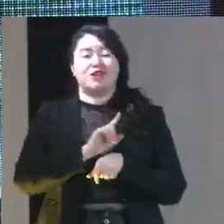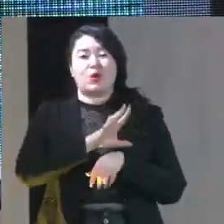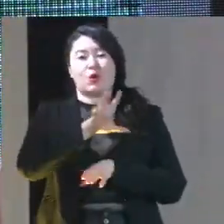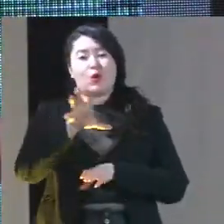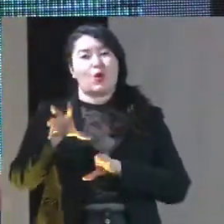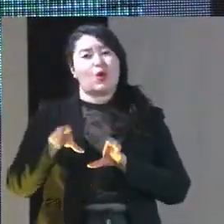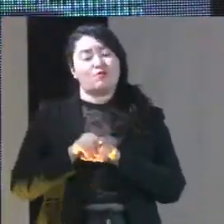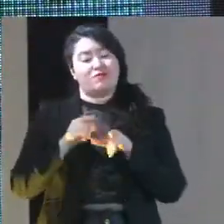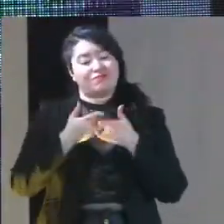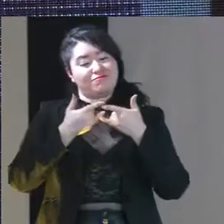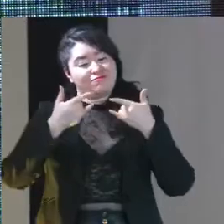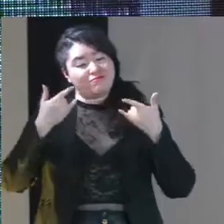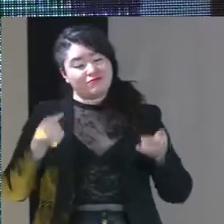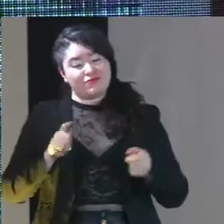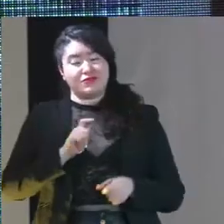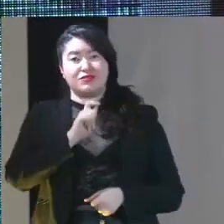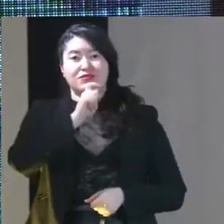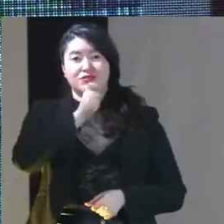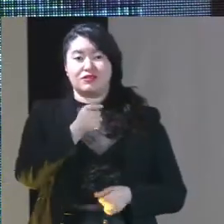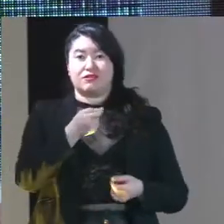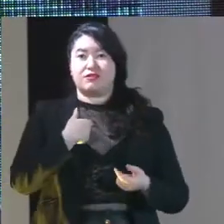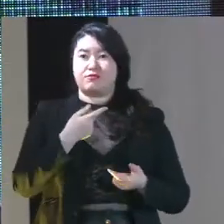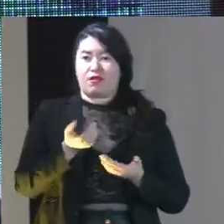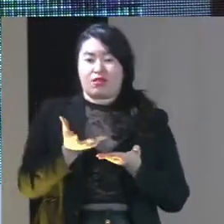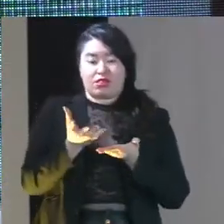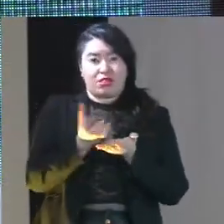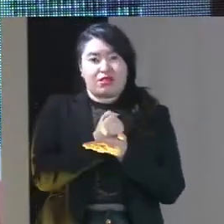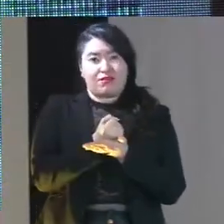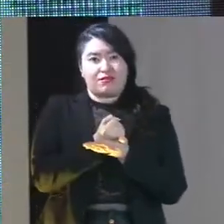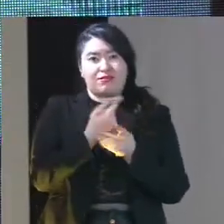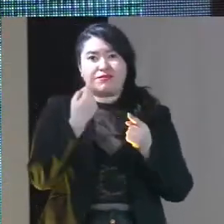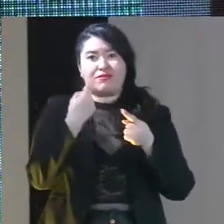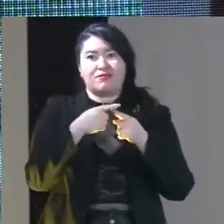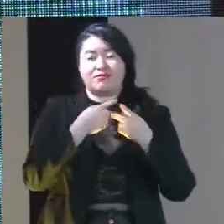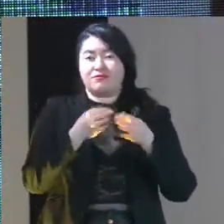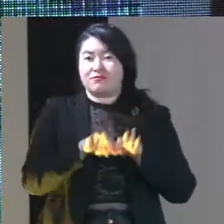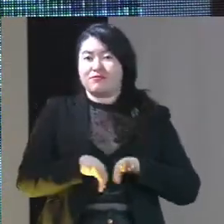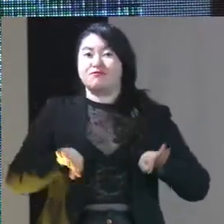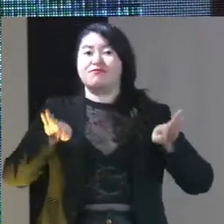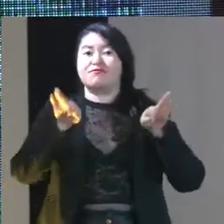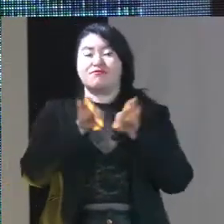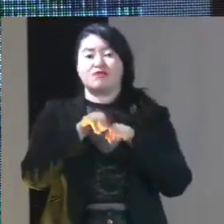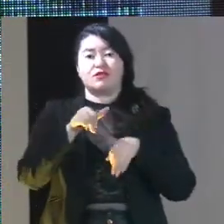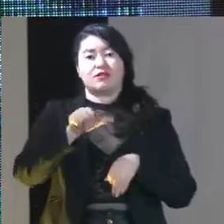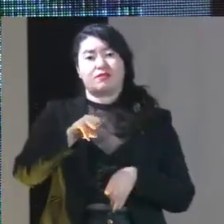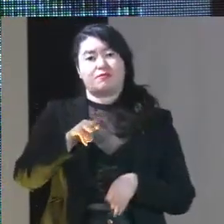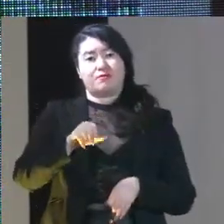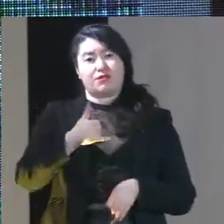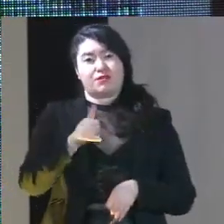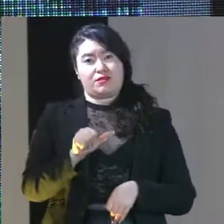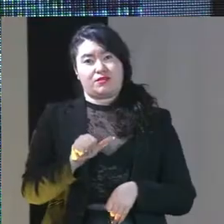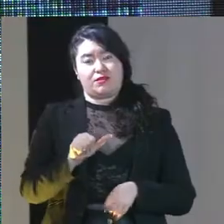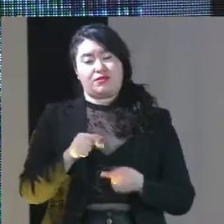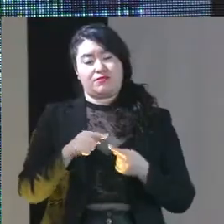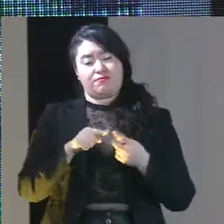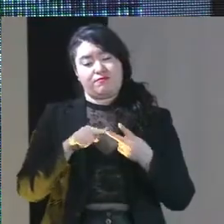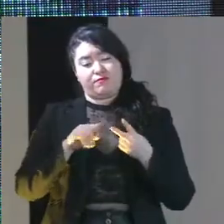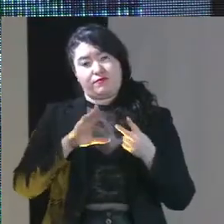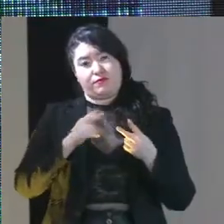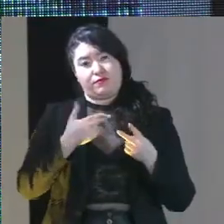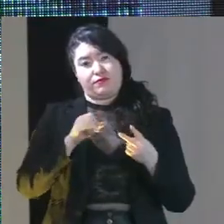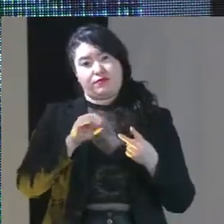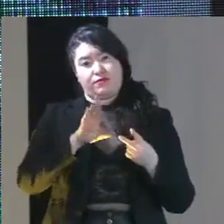completa, una historia general de la conquista donde sean protagónicos también los mayas y los chichimecas. Así